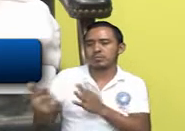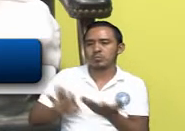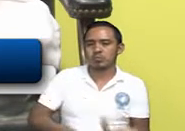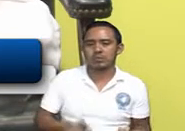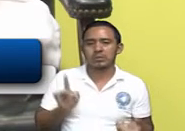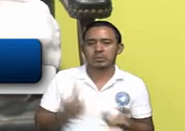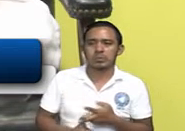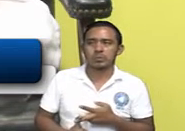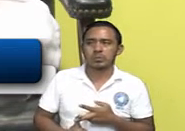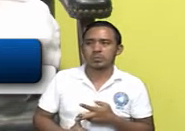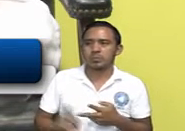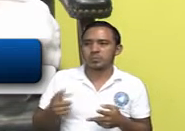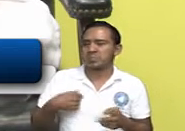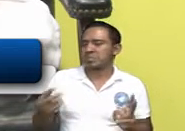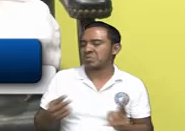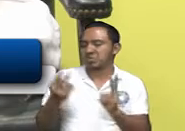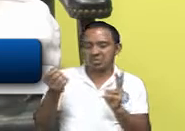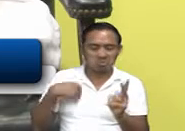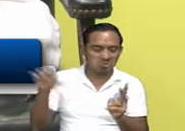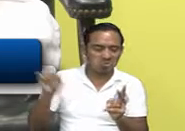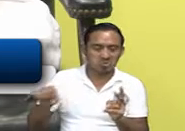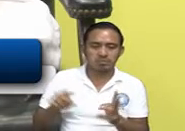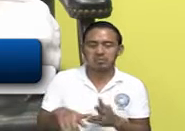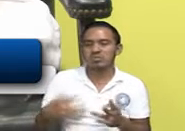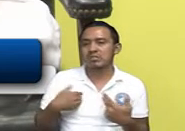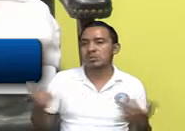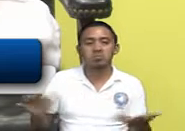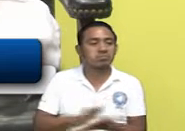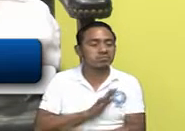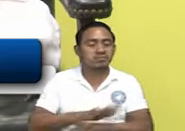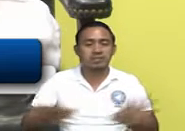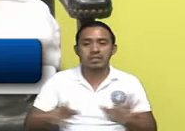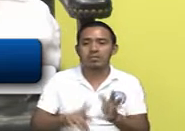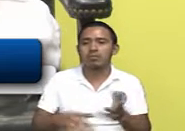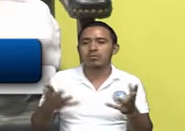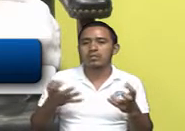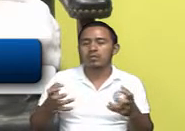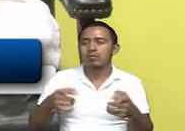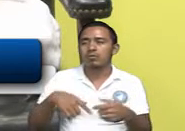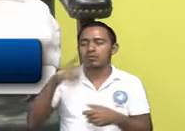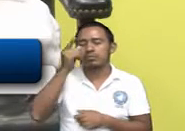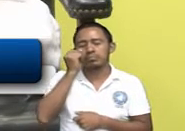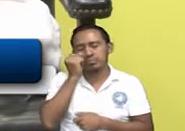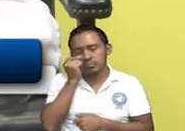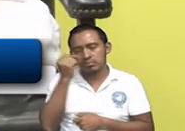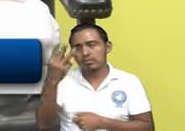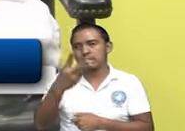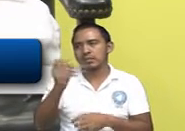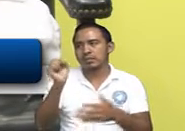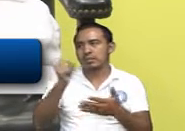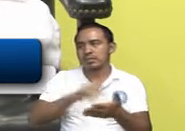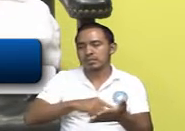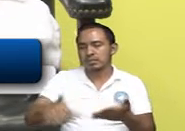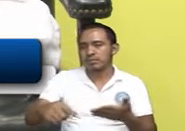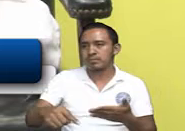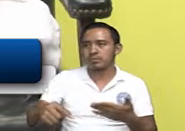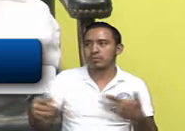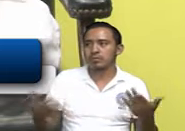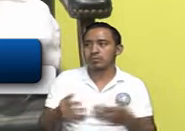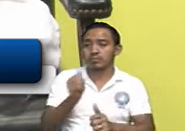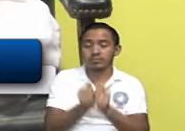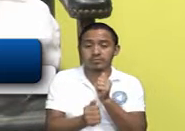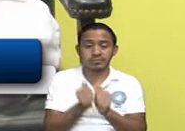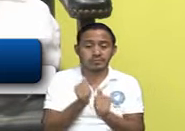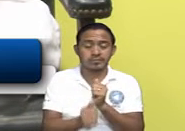de esta vida no vale la pena, o quiero desaparecer, o quisiera dormirme 3 semanas y como negando un poco los problemas